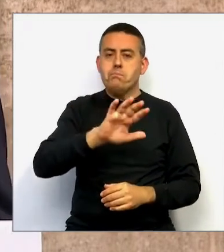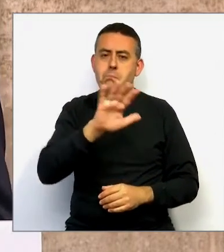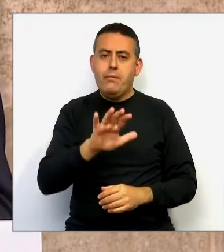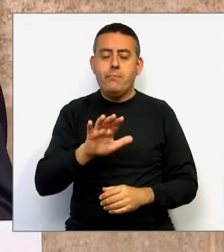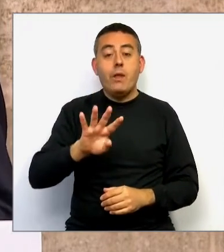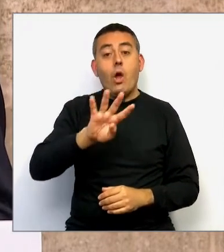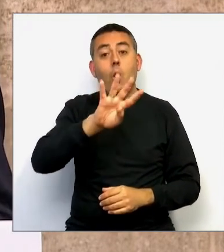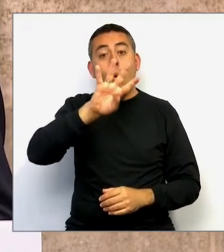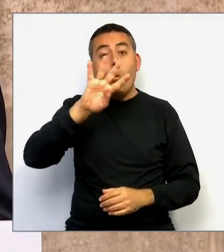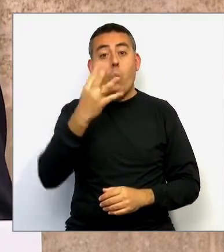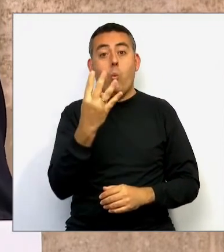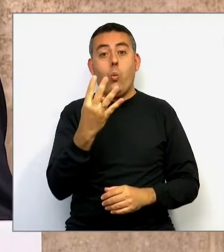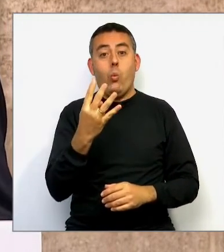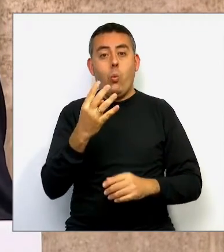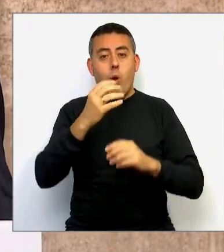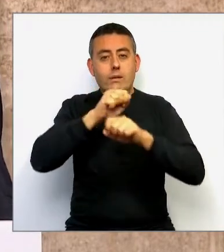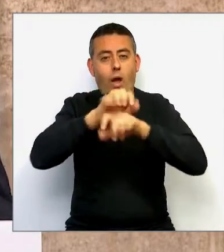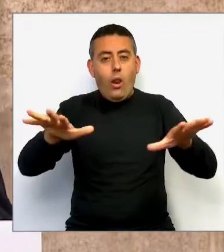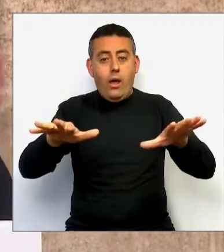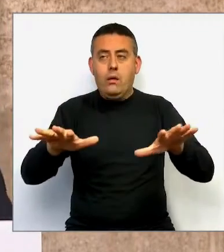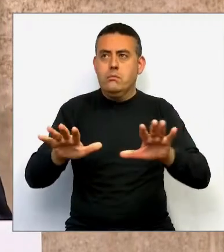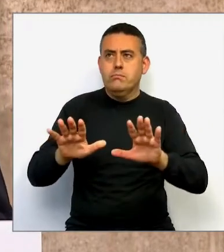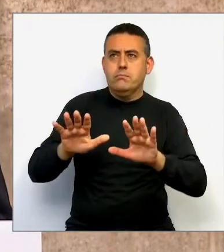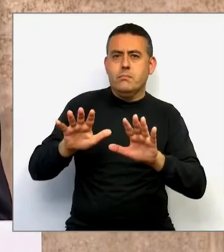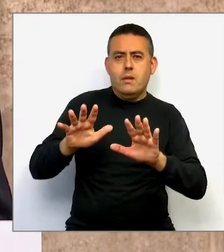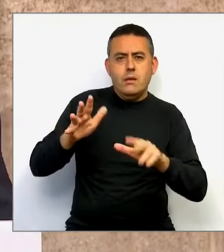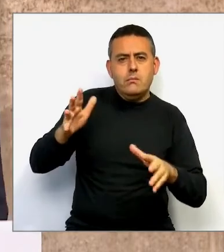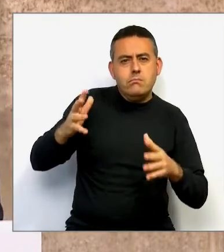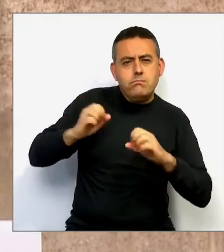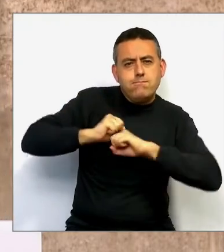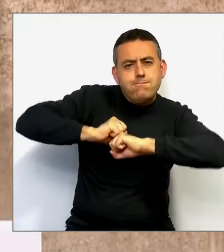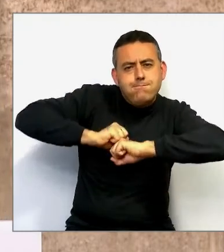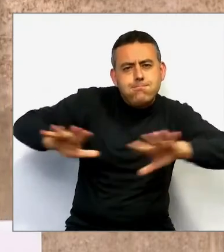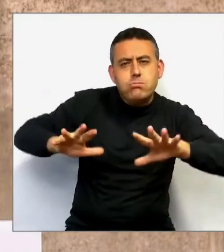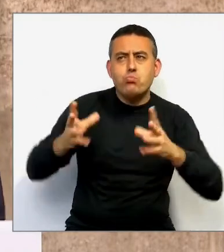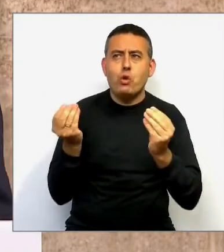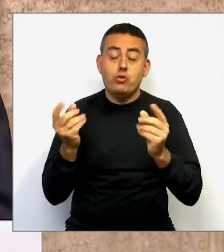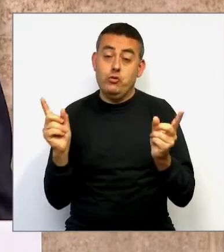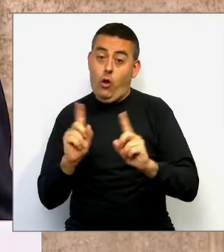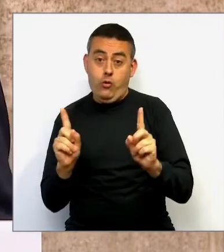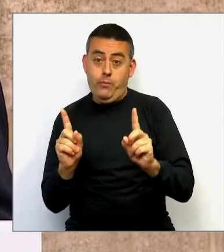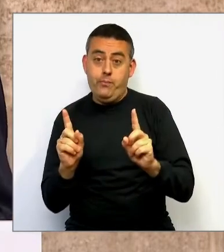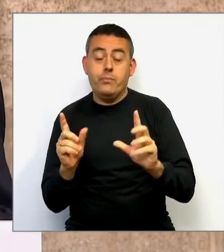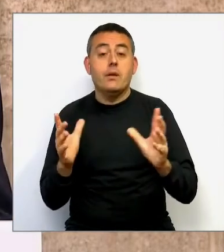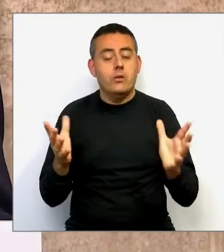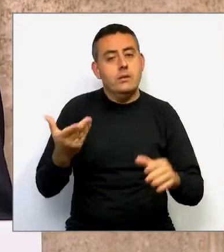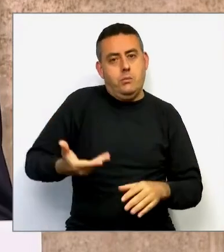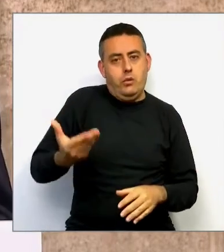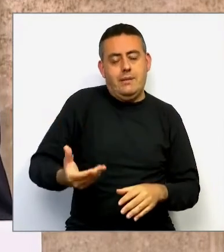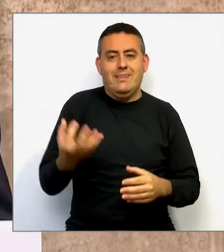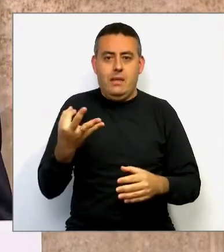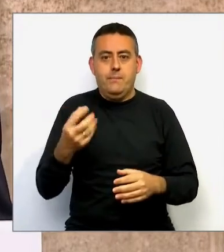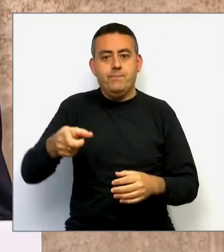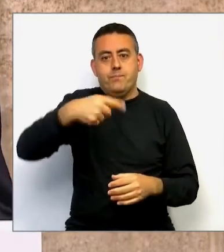tan ràpidament, pero hay otras que están en una situación muy difícil. Per tant, máxima prudencia, máxima atención al que está pasando en el nostre voltant